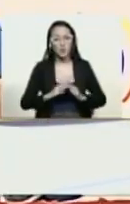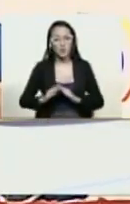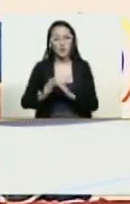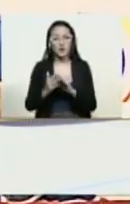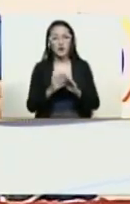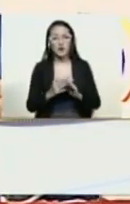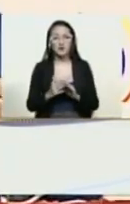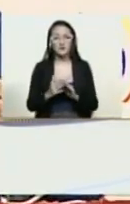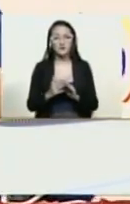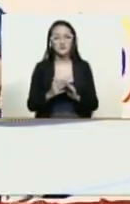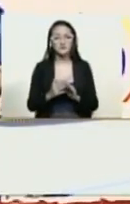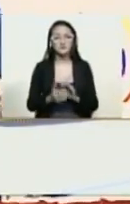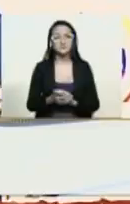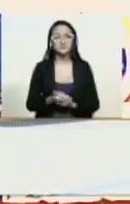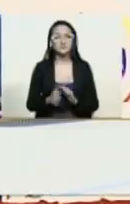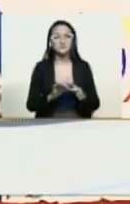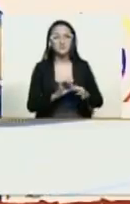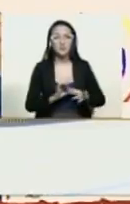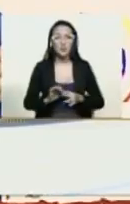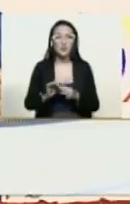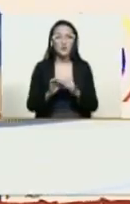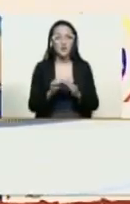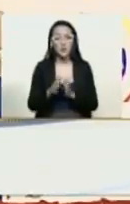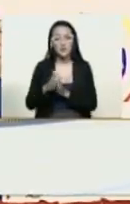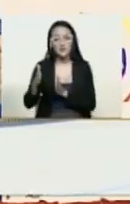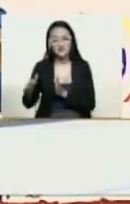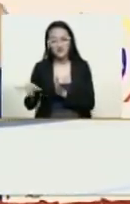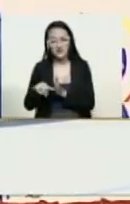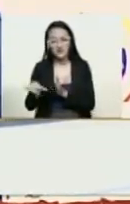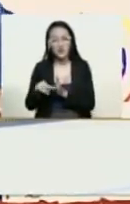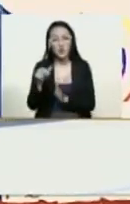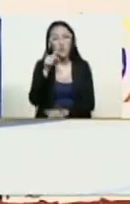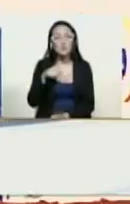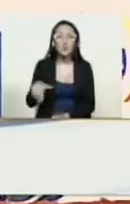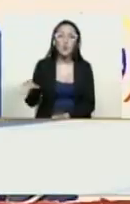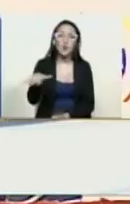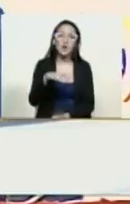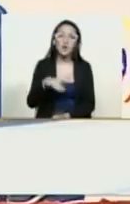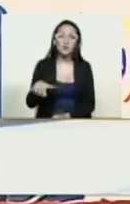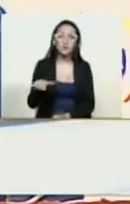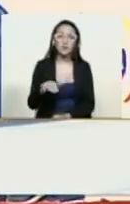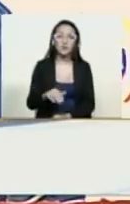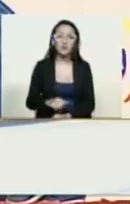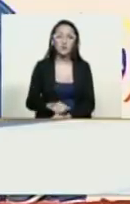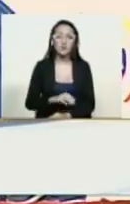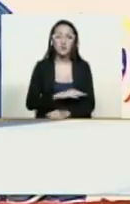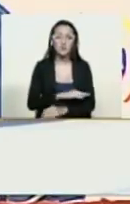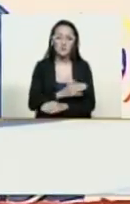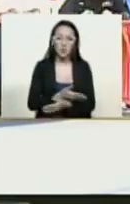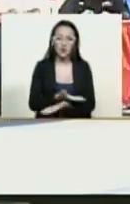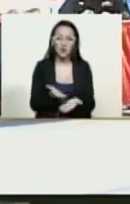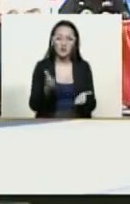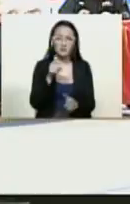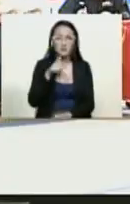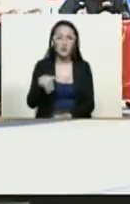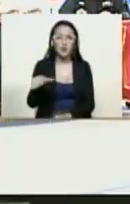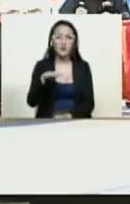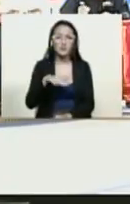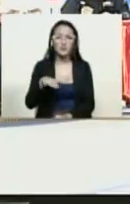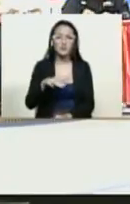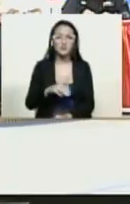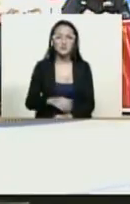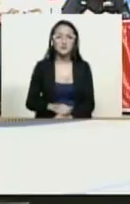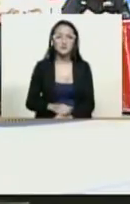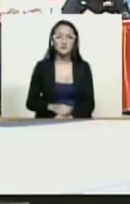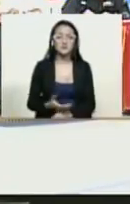comunas, unidos a los vecinos, a las vecinas, al pueblo en general, al poder popular, y